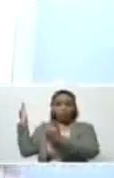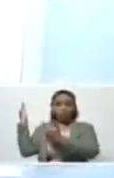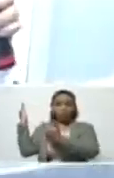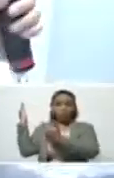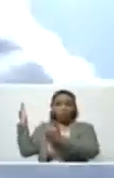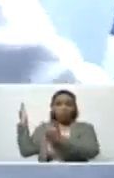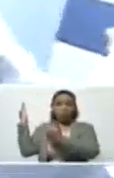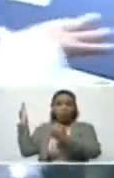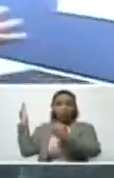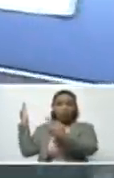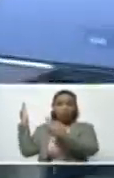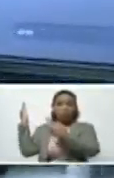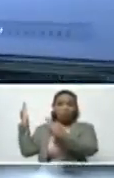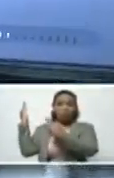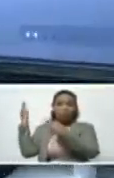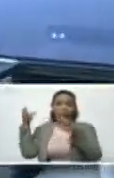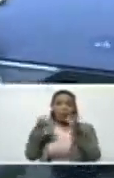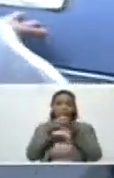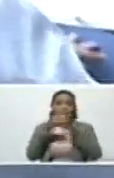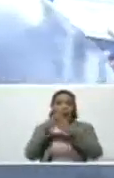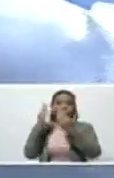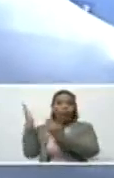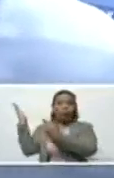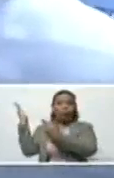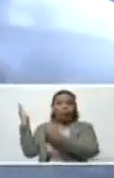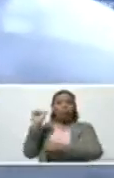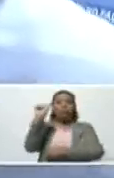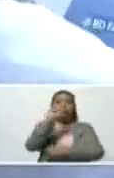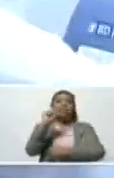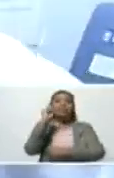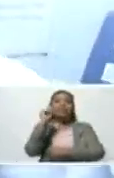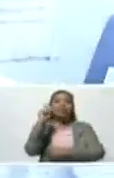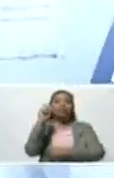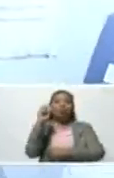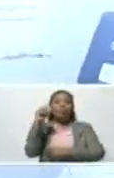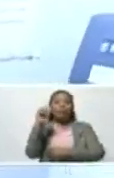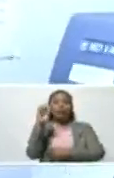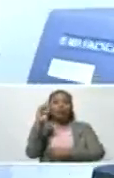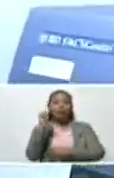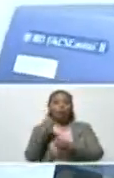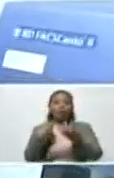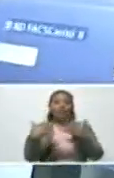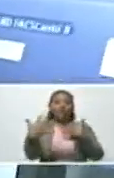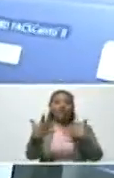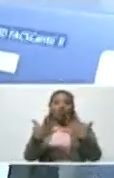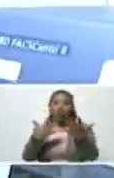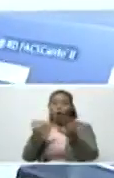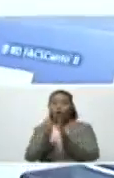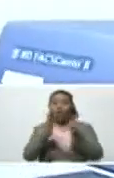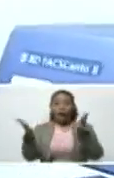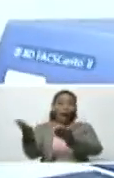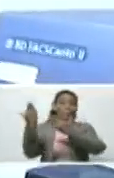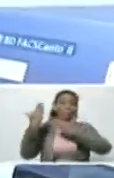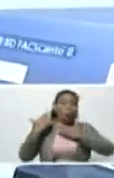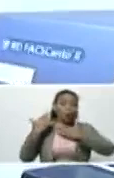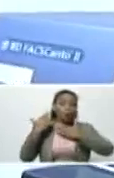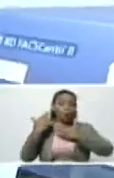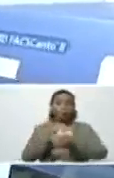Correcto, aquí vamos hacia el equipo. Que es un citómetro de flujo. Citómetro de flujo, mira. Un gran apoyo. ¿Qué función cumple ese